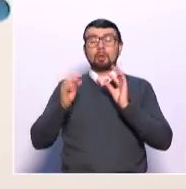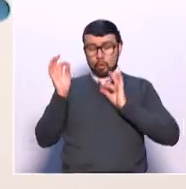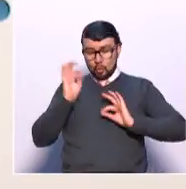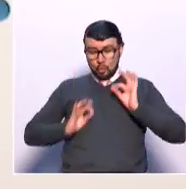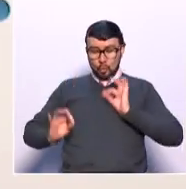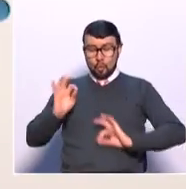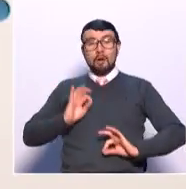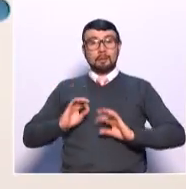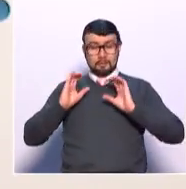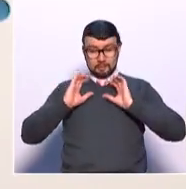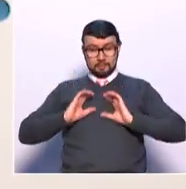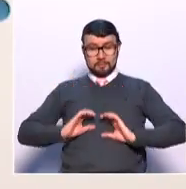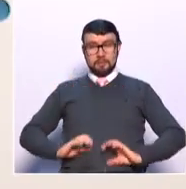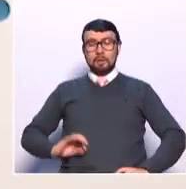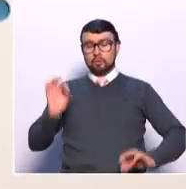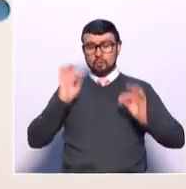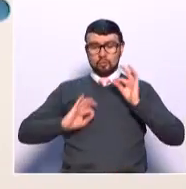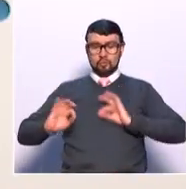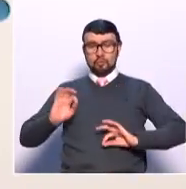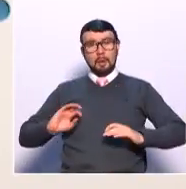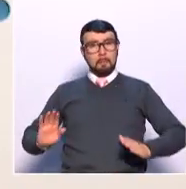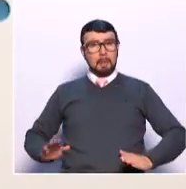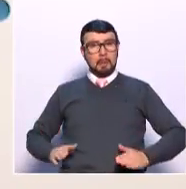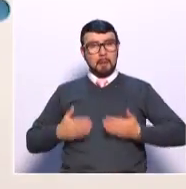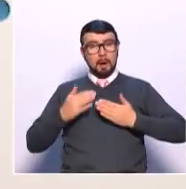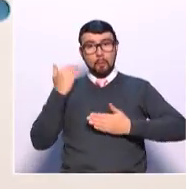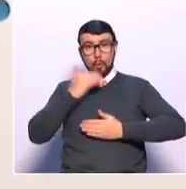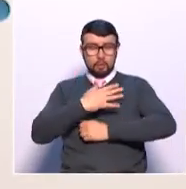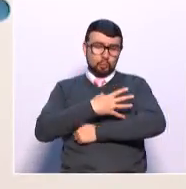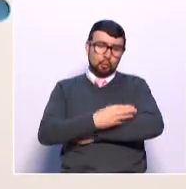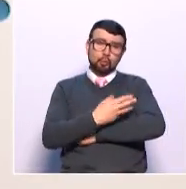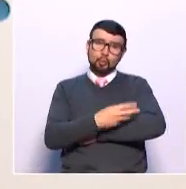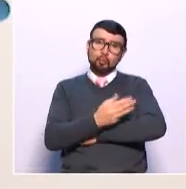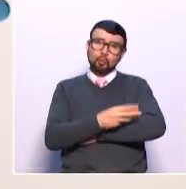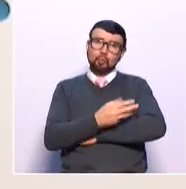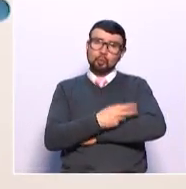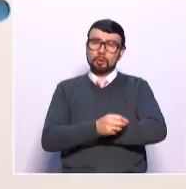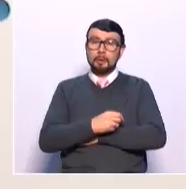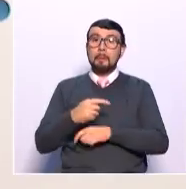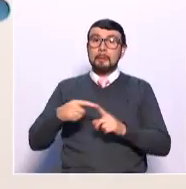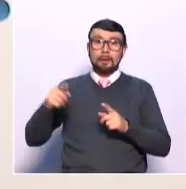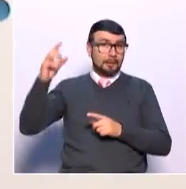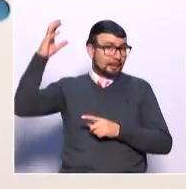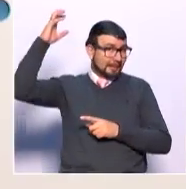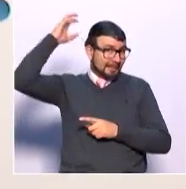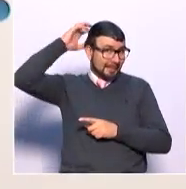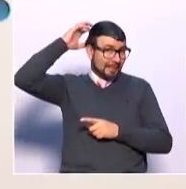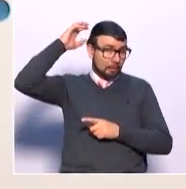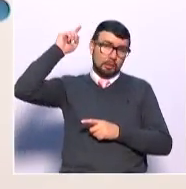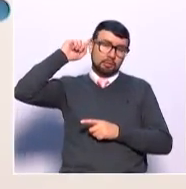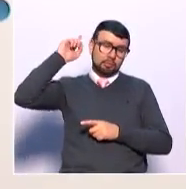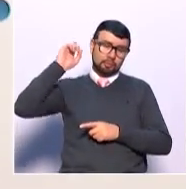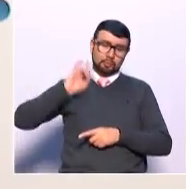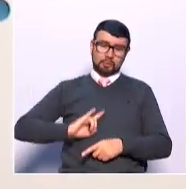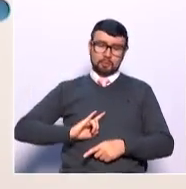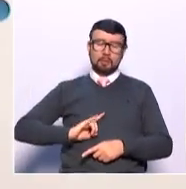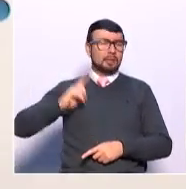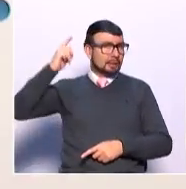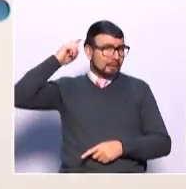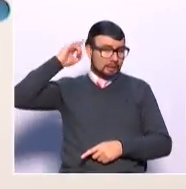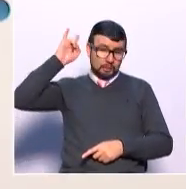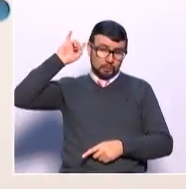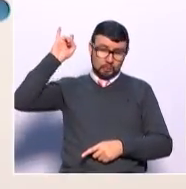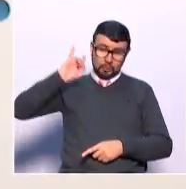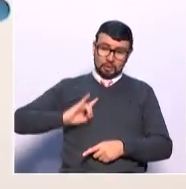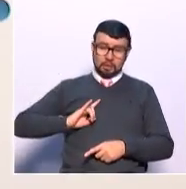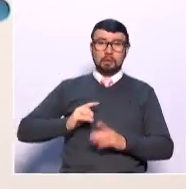cuerpo produce para que la mujer produzca leche pero esto está aquí arriba y cuando esto se altera no es